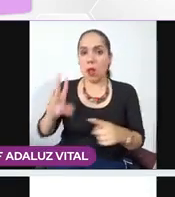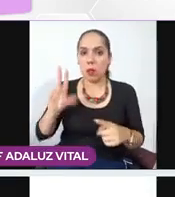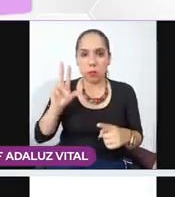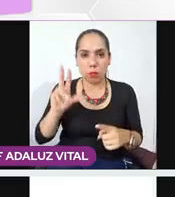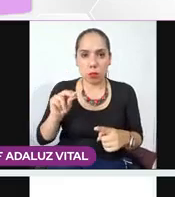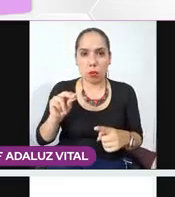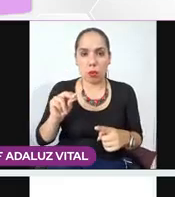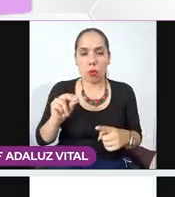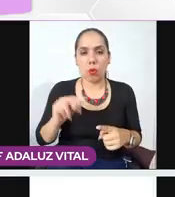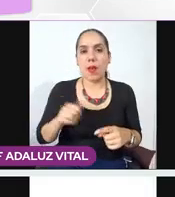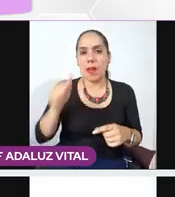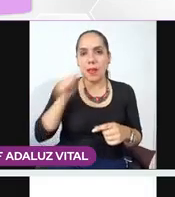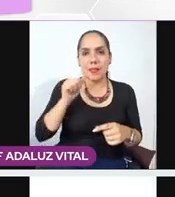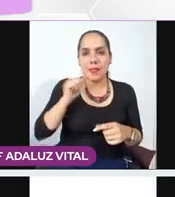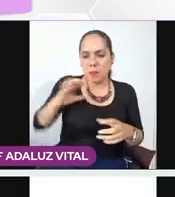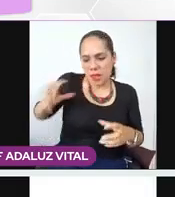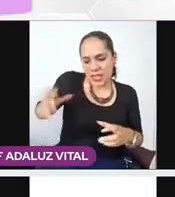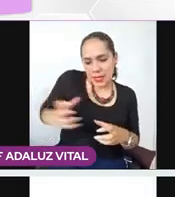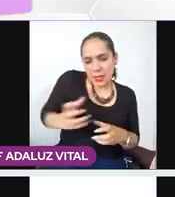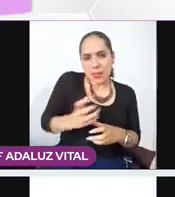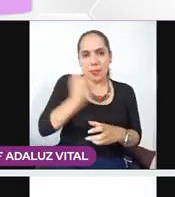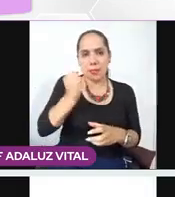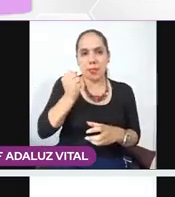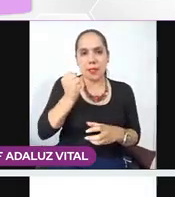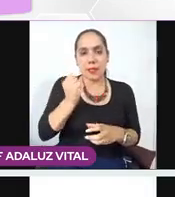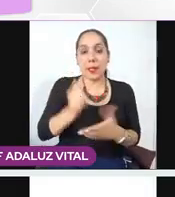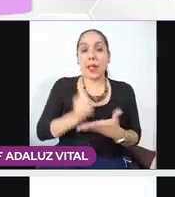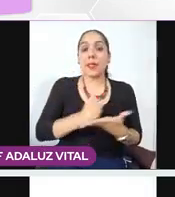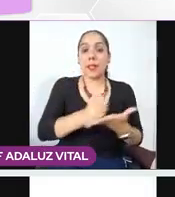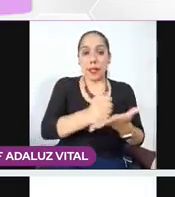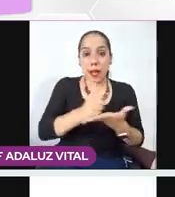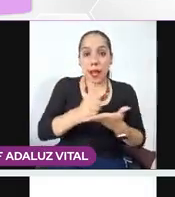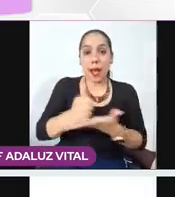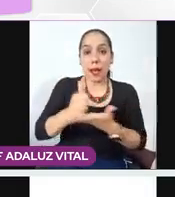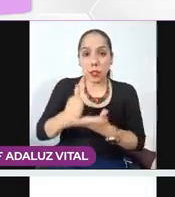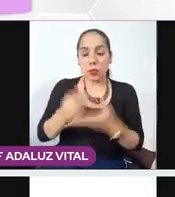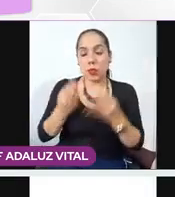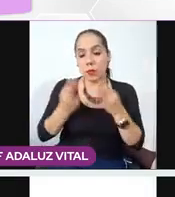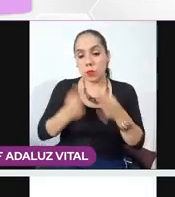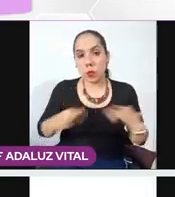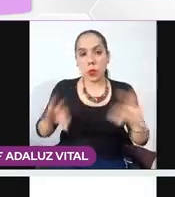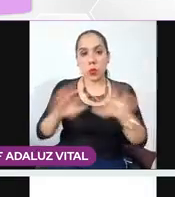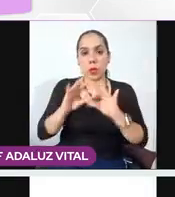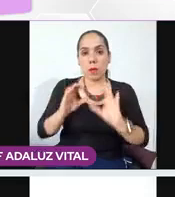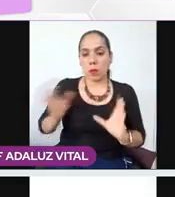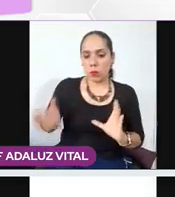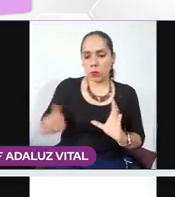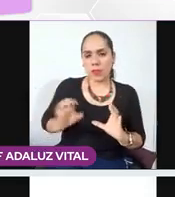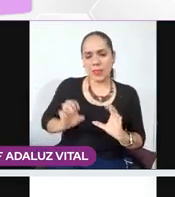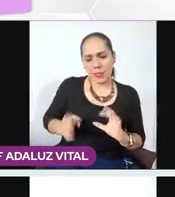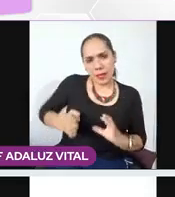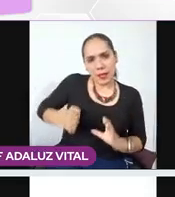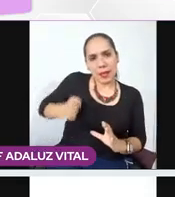que rescatan, estas figuras que me ayudan o que van a ser bien importantes para mi desarrollo, para